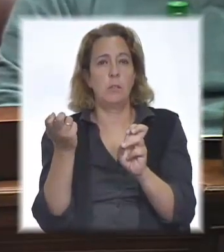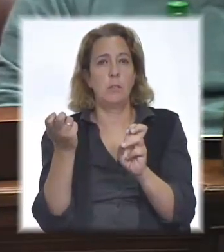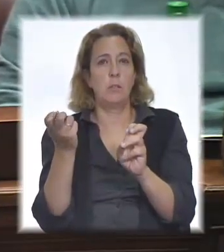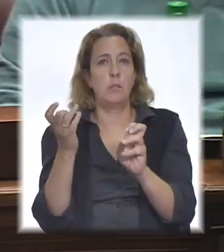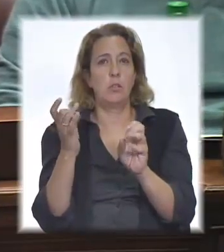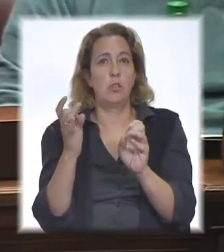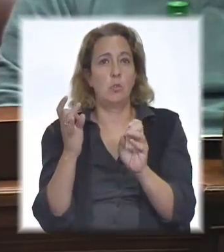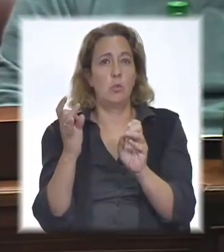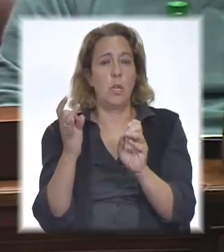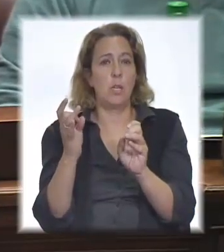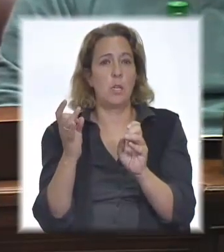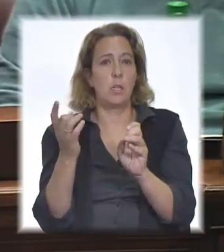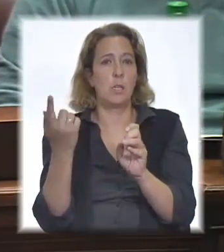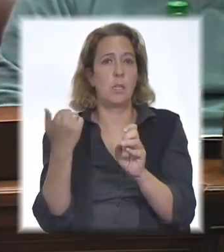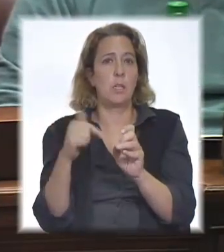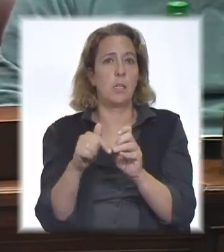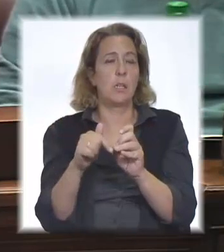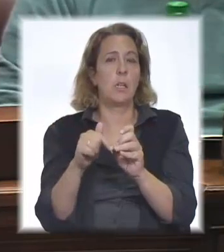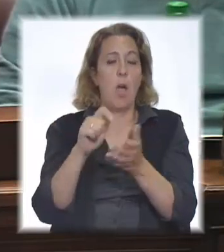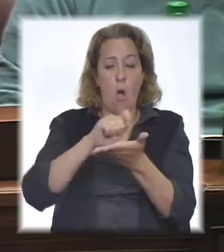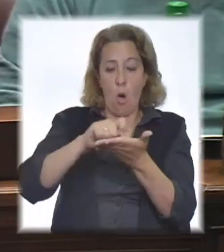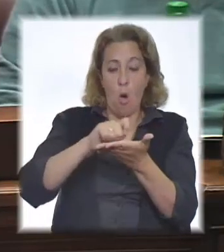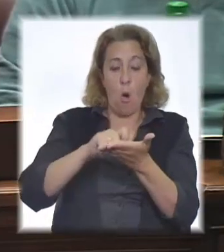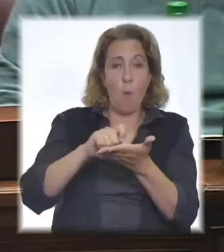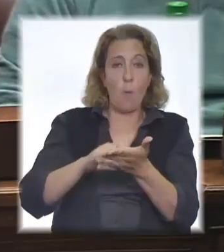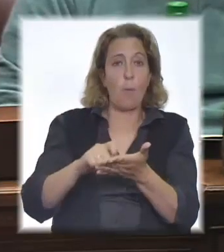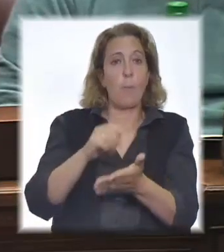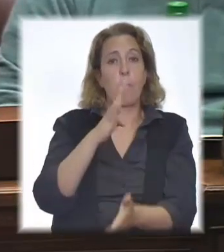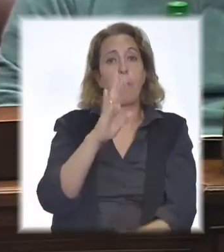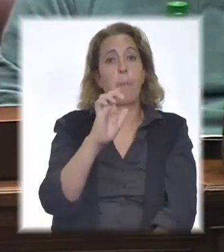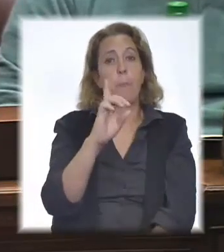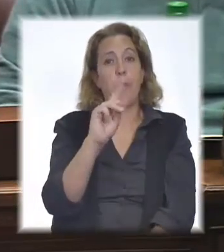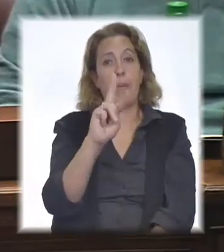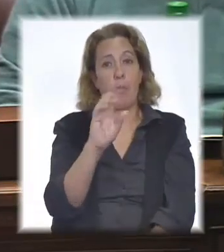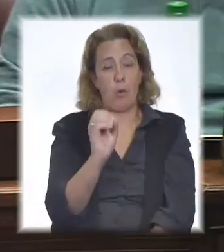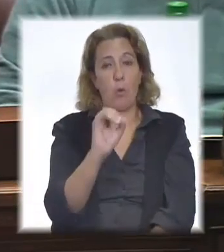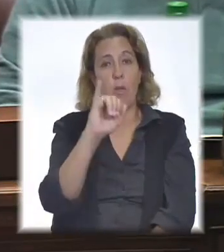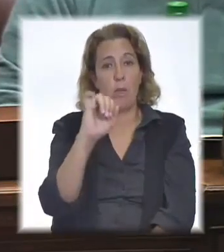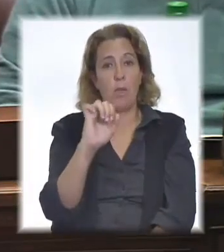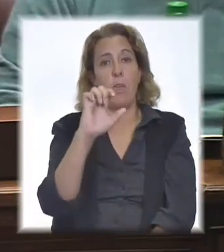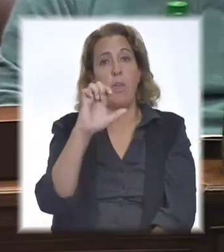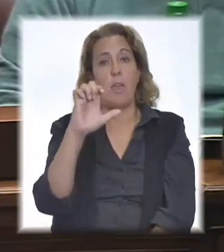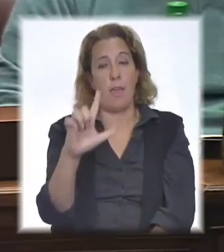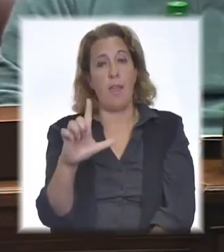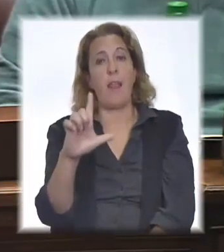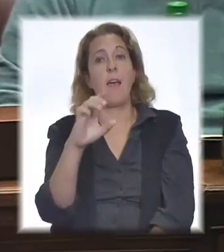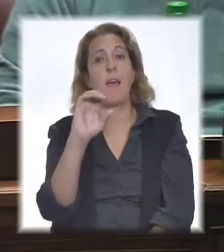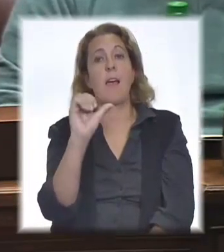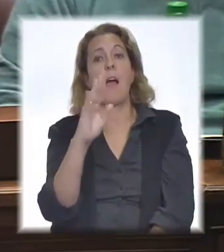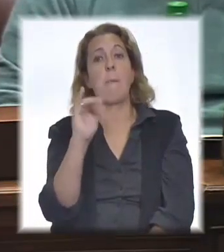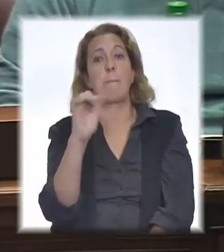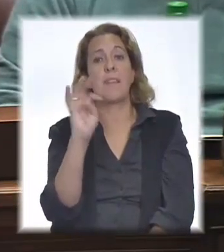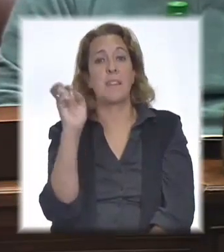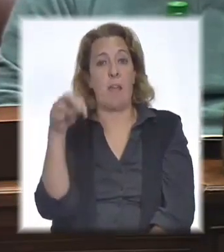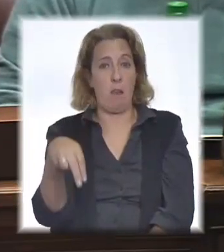la obra pedro y el capitán de benedetti donde narra